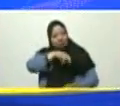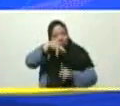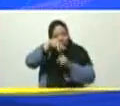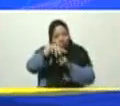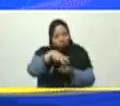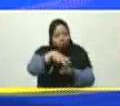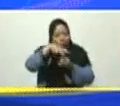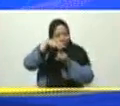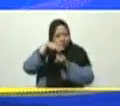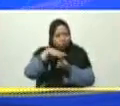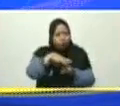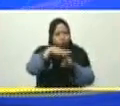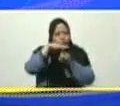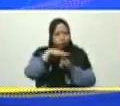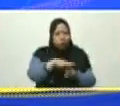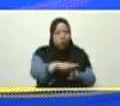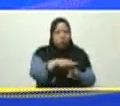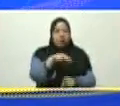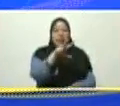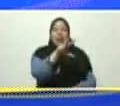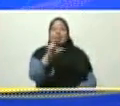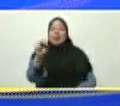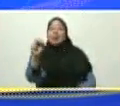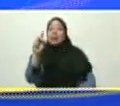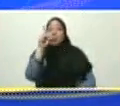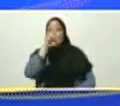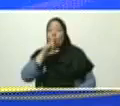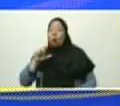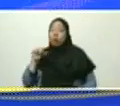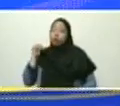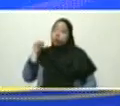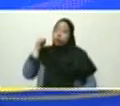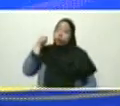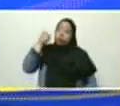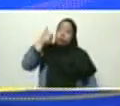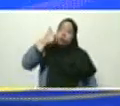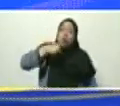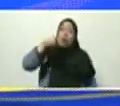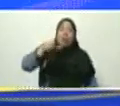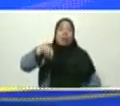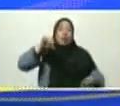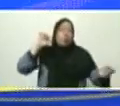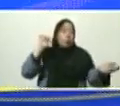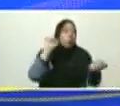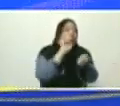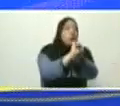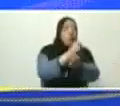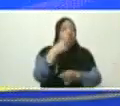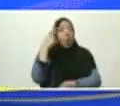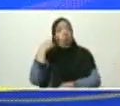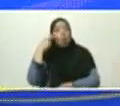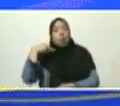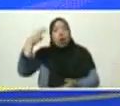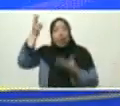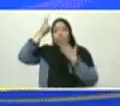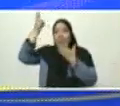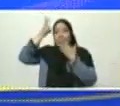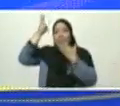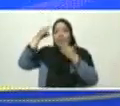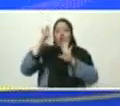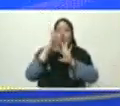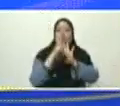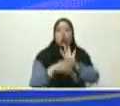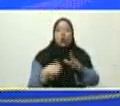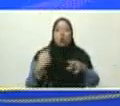había sometido durante 300 años de esclavismo, explotación, saqueo y colonialismo a estas